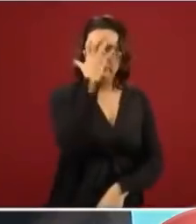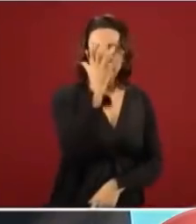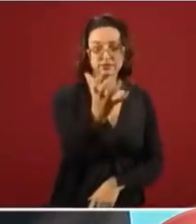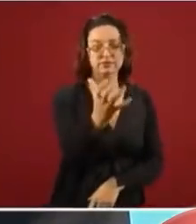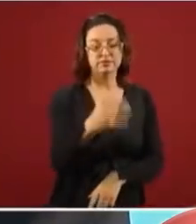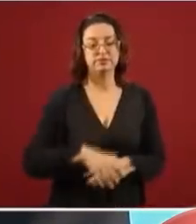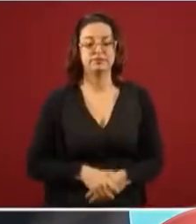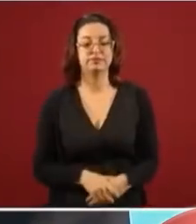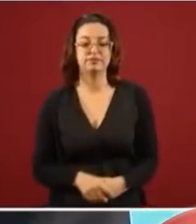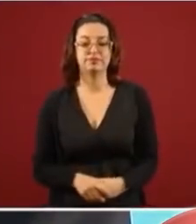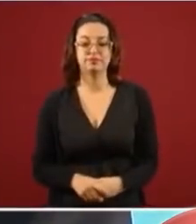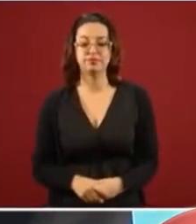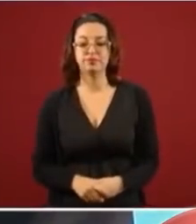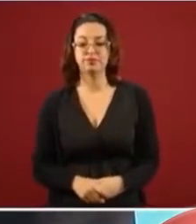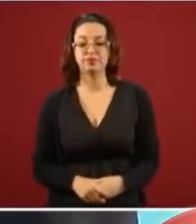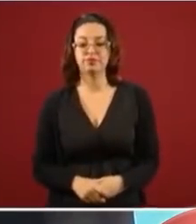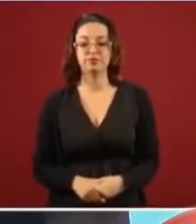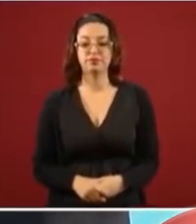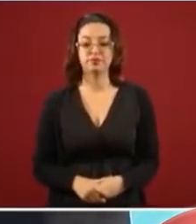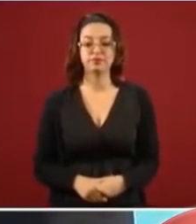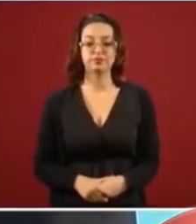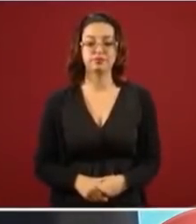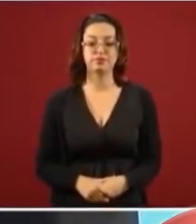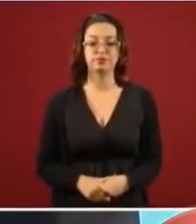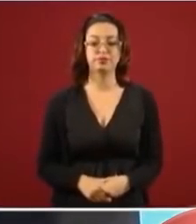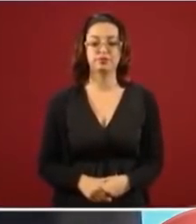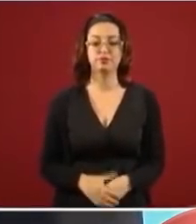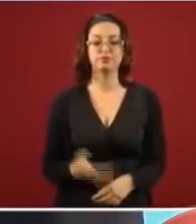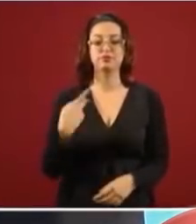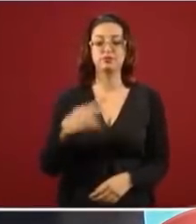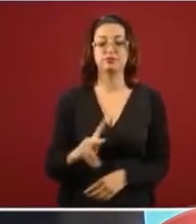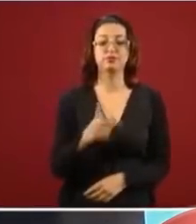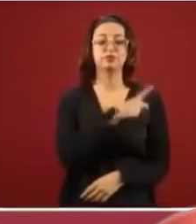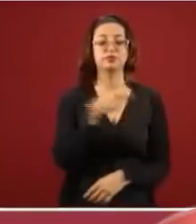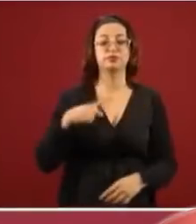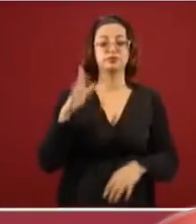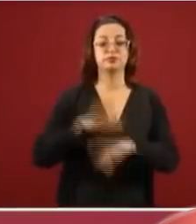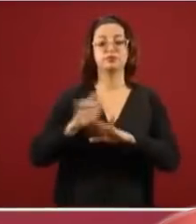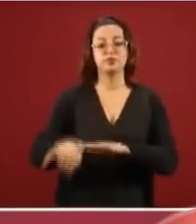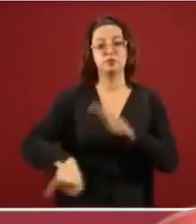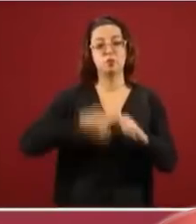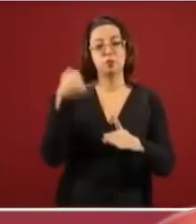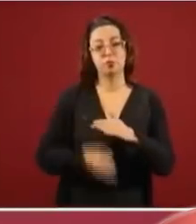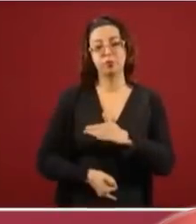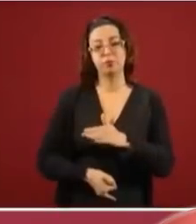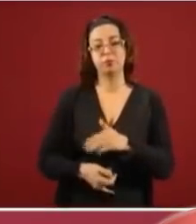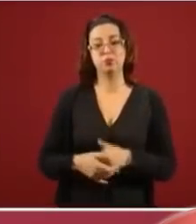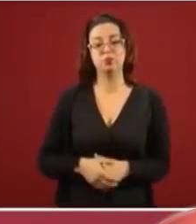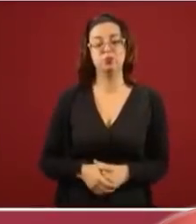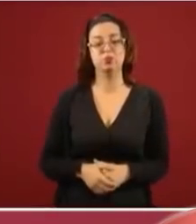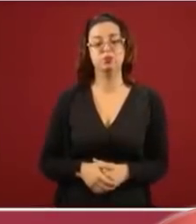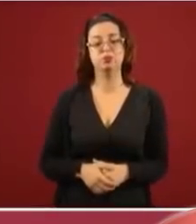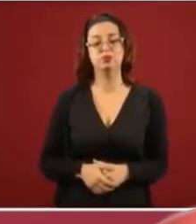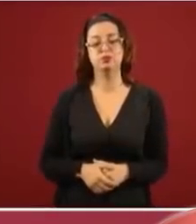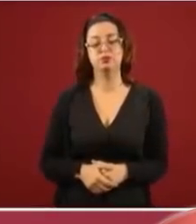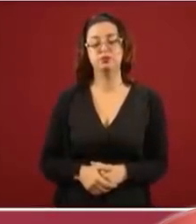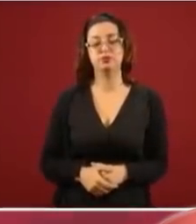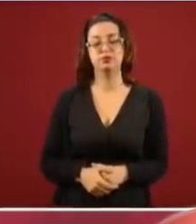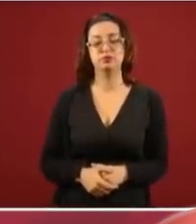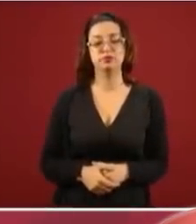Pero hay que ir al fondo. de